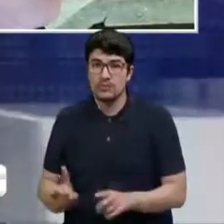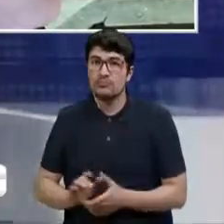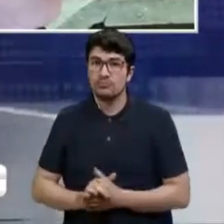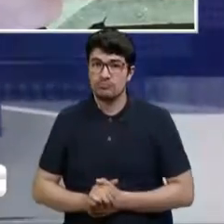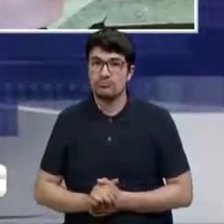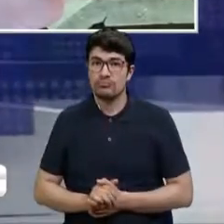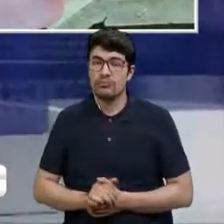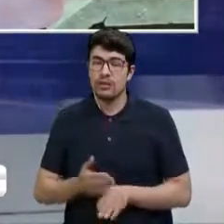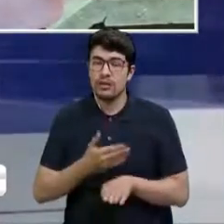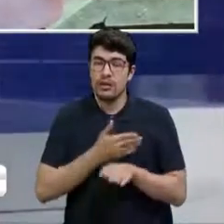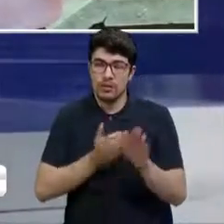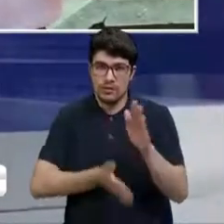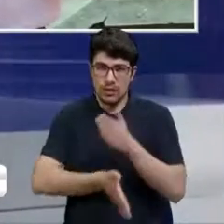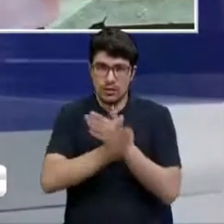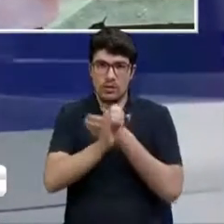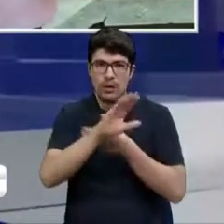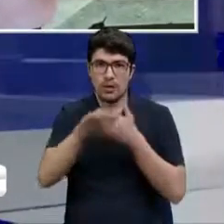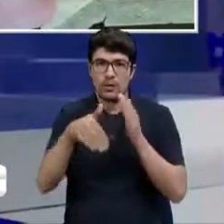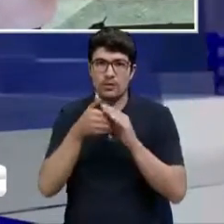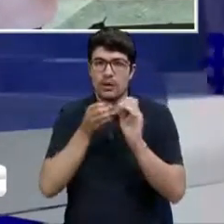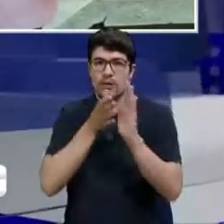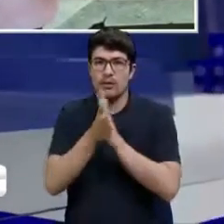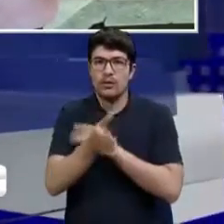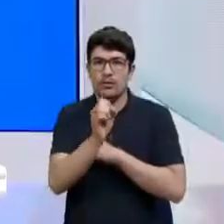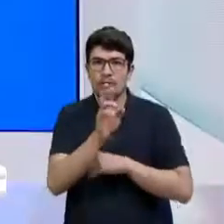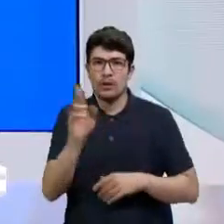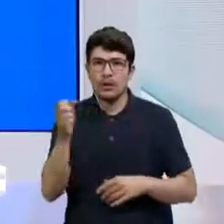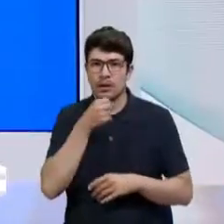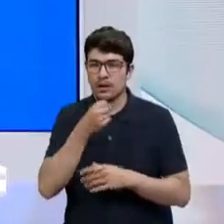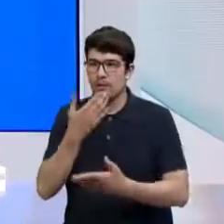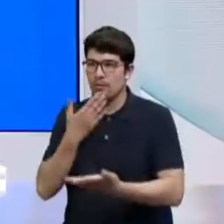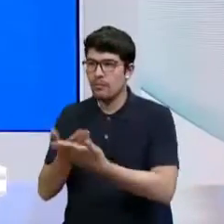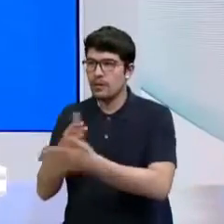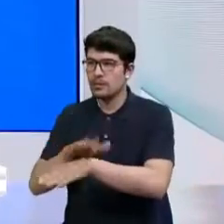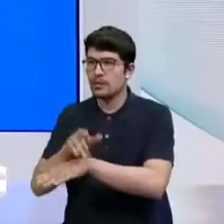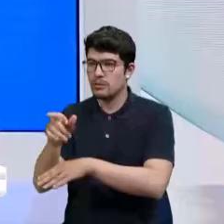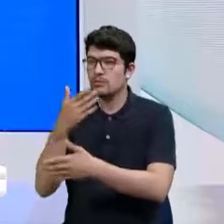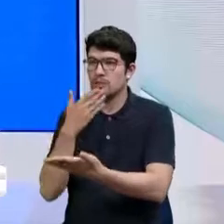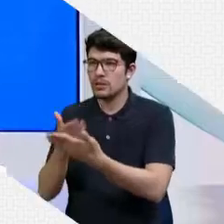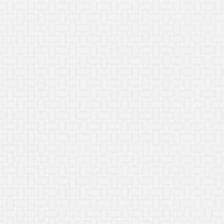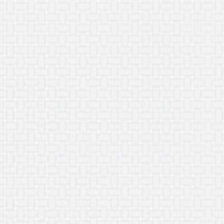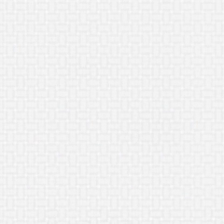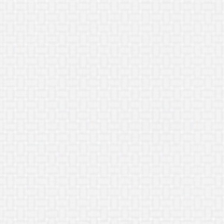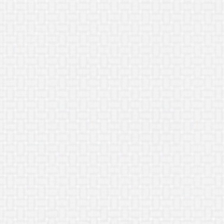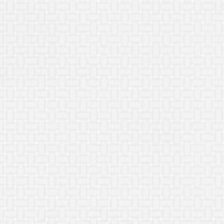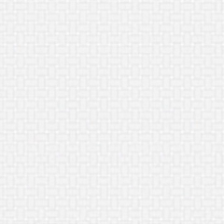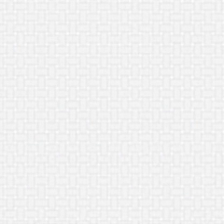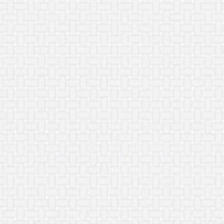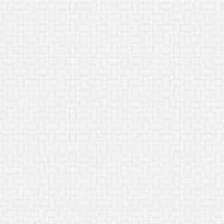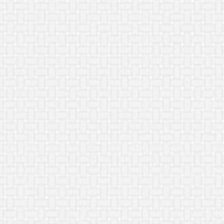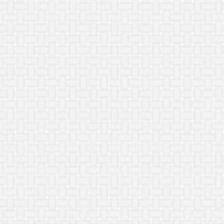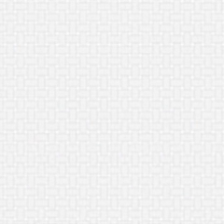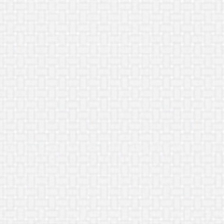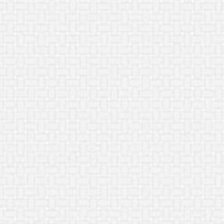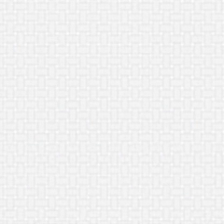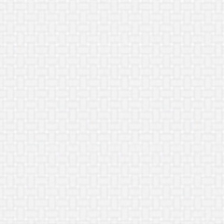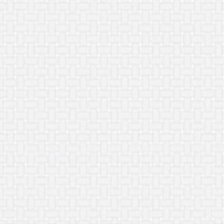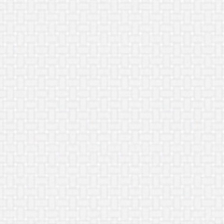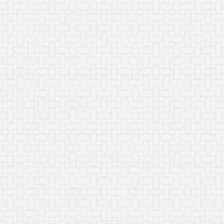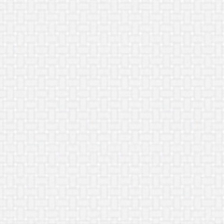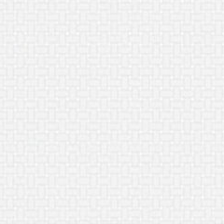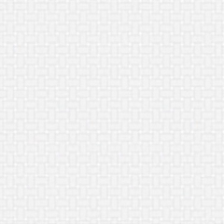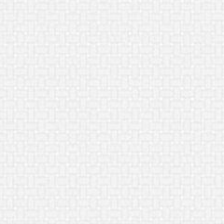volvemos a estudios que tengan una feliz tarde realizar de para esto también jorge muchas gracias por toda la información que tocó